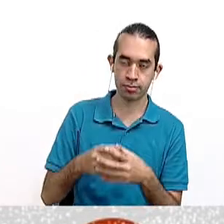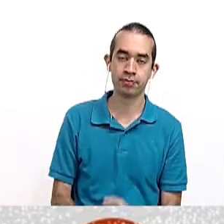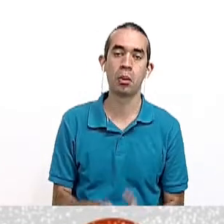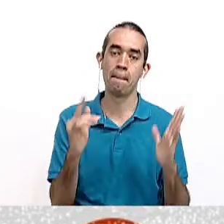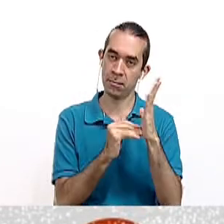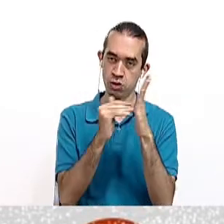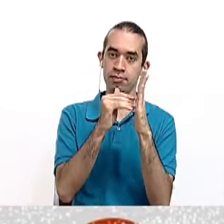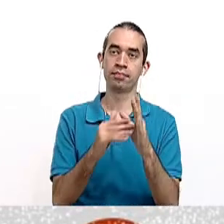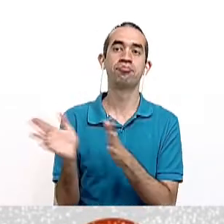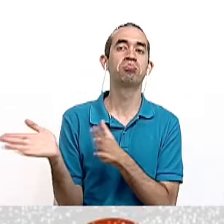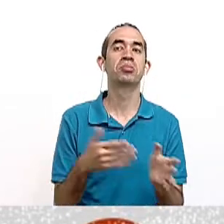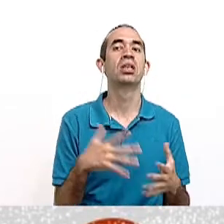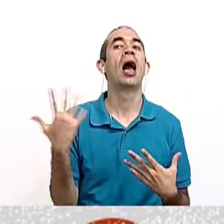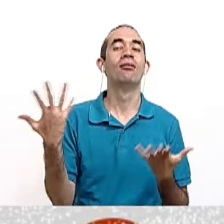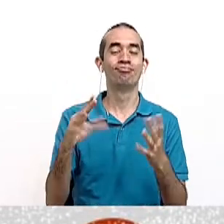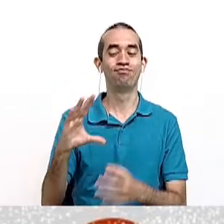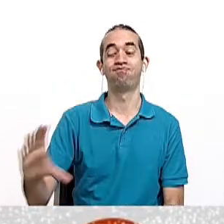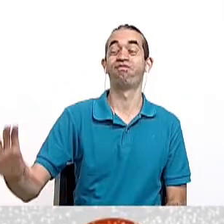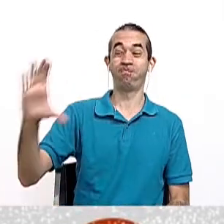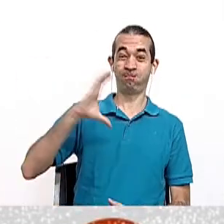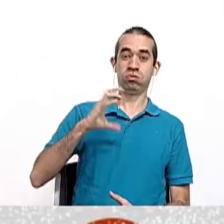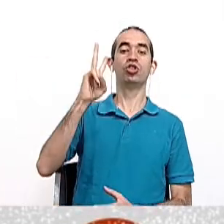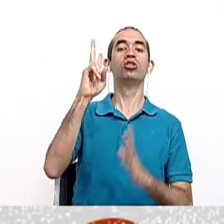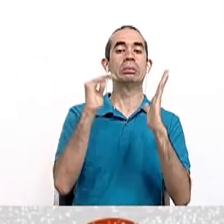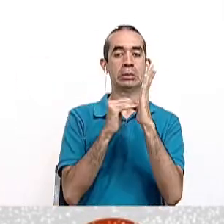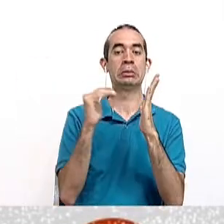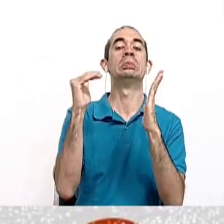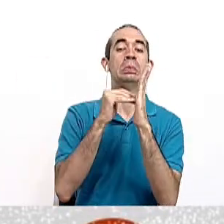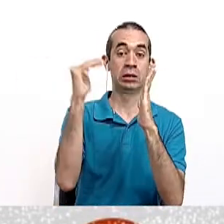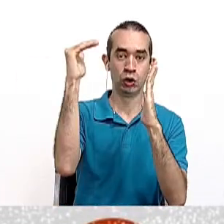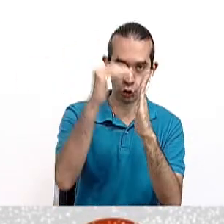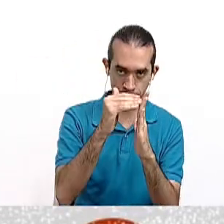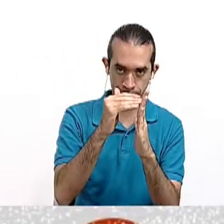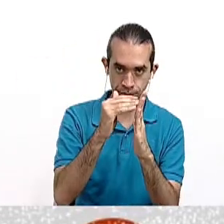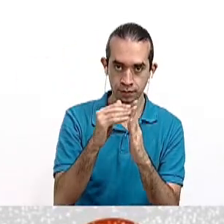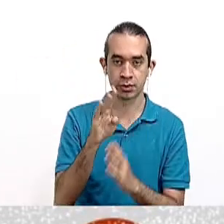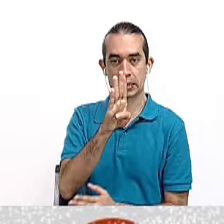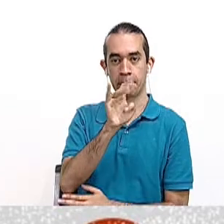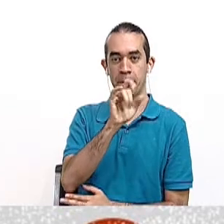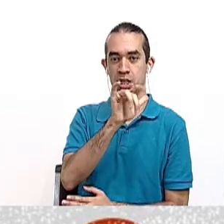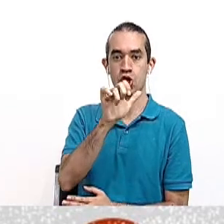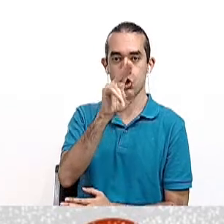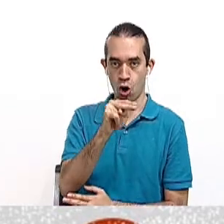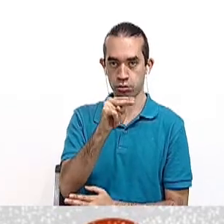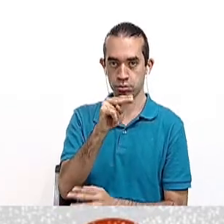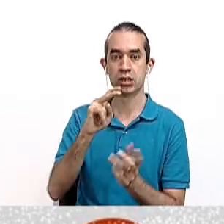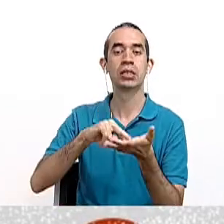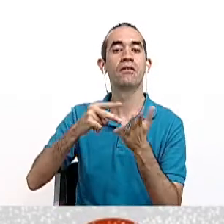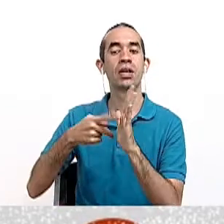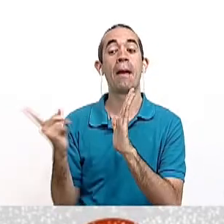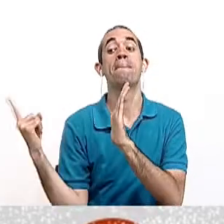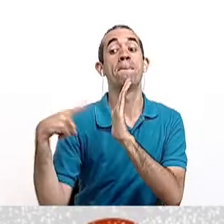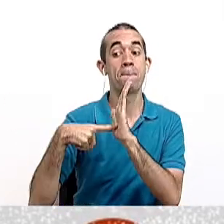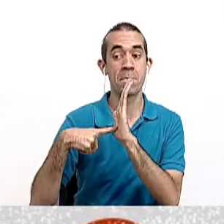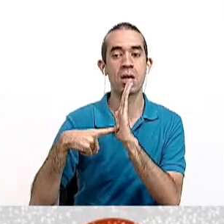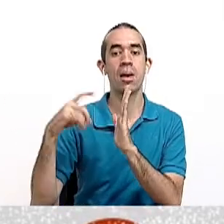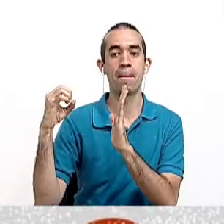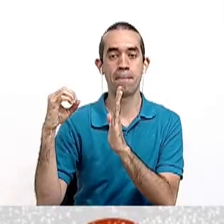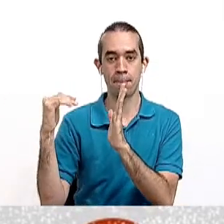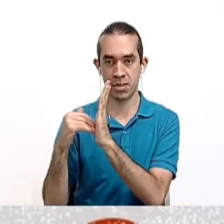Recibió 2 billones de dólares, billón, 1 millón de millones que se expresa por la unidad seguida de 12